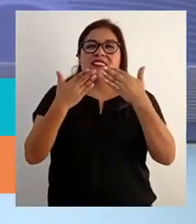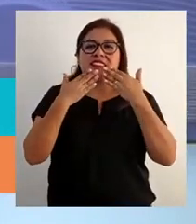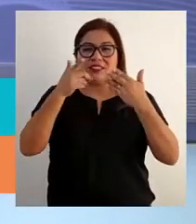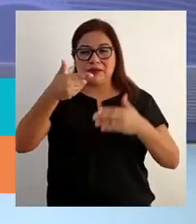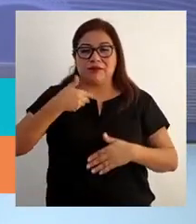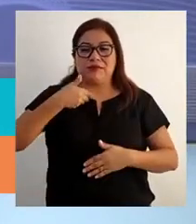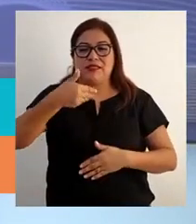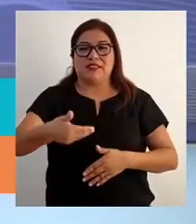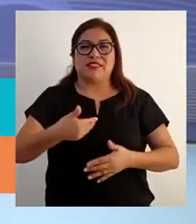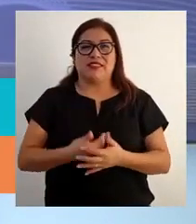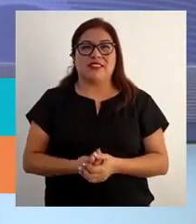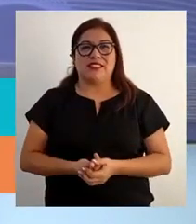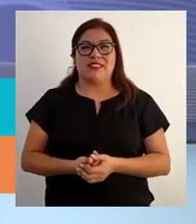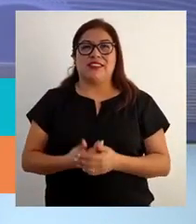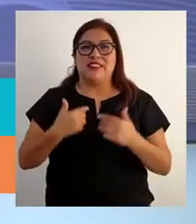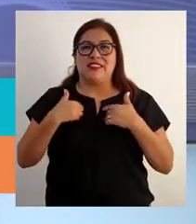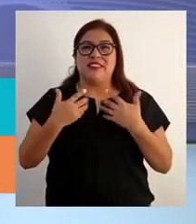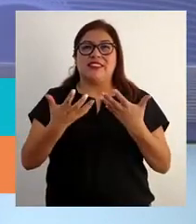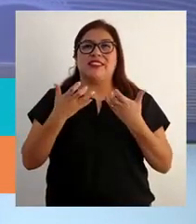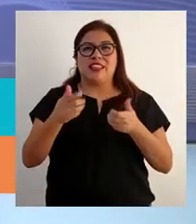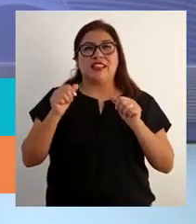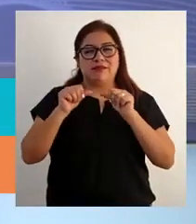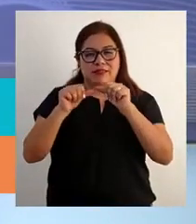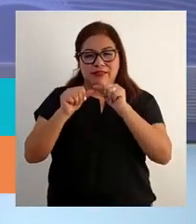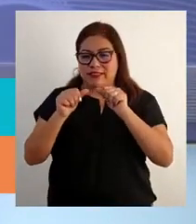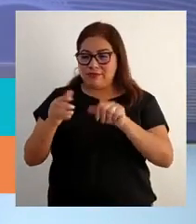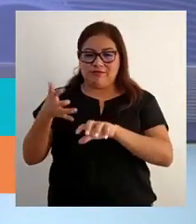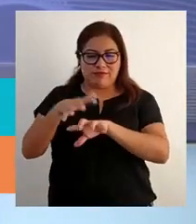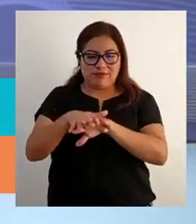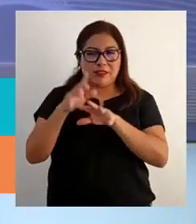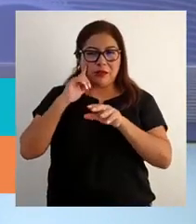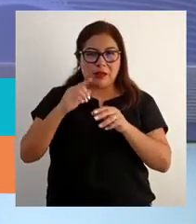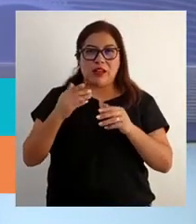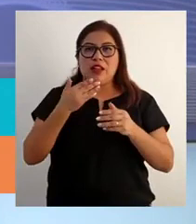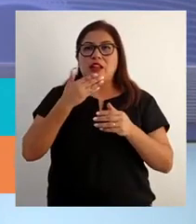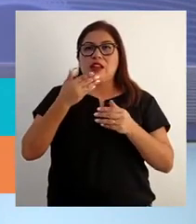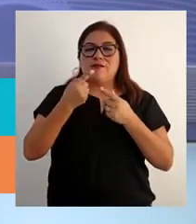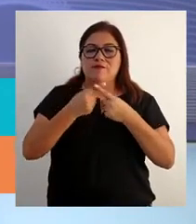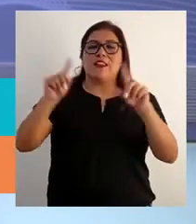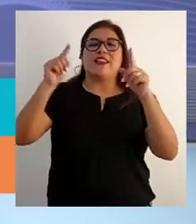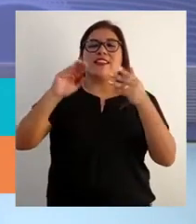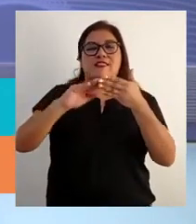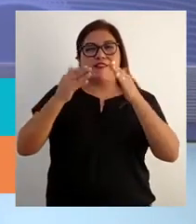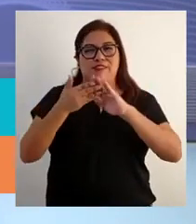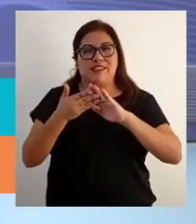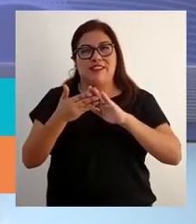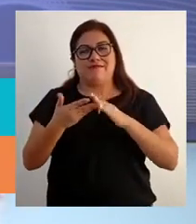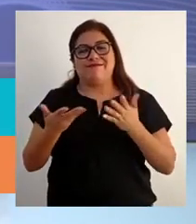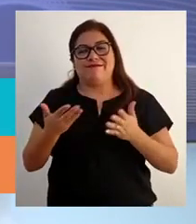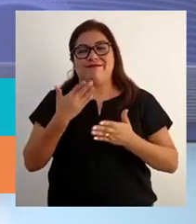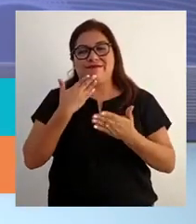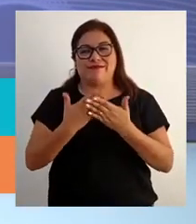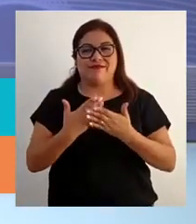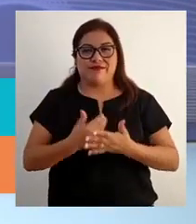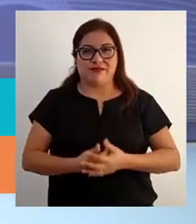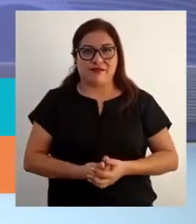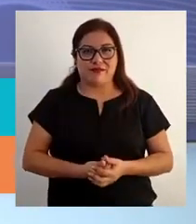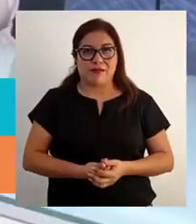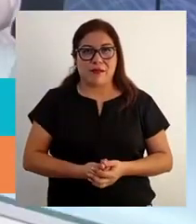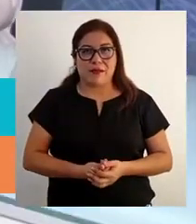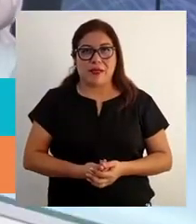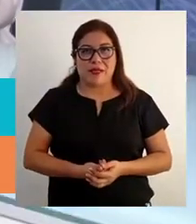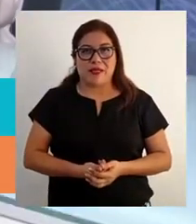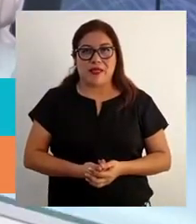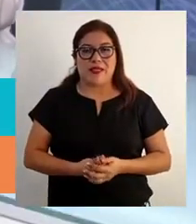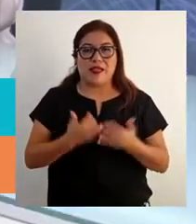y creamos en la inclusión, que es la única forma de poder generar una sociedad distinta. Gracias. Perfecto. Gracias a nuestro invitado. Nosotros nos vamos a